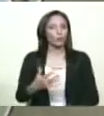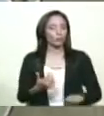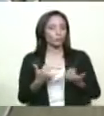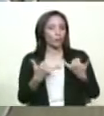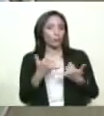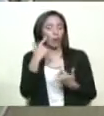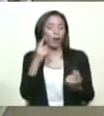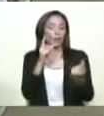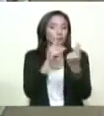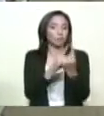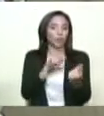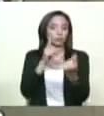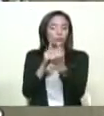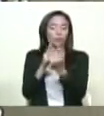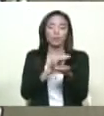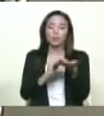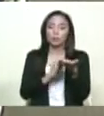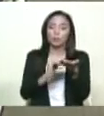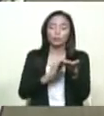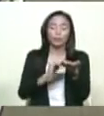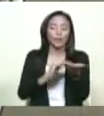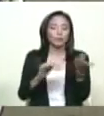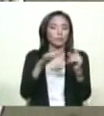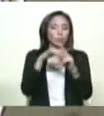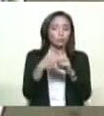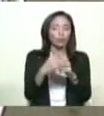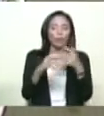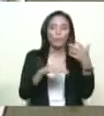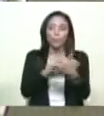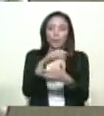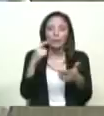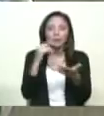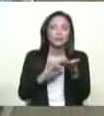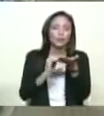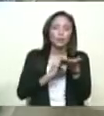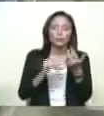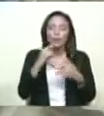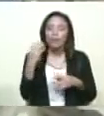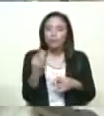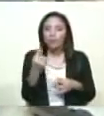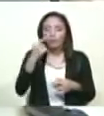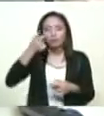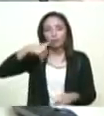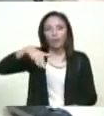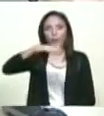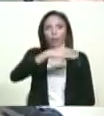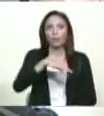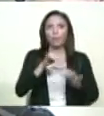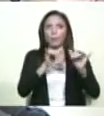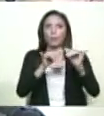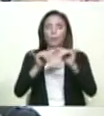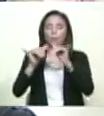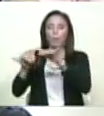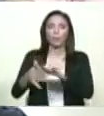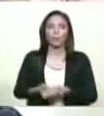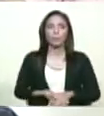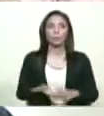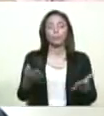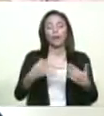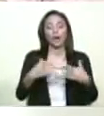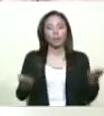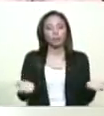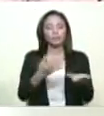atender y resolver los asuntos y los problemas reales del pueblo y en construir la paz